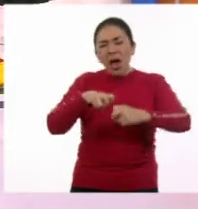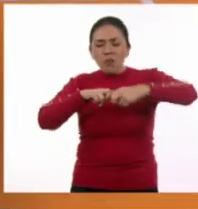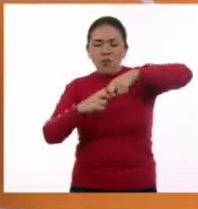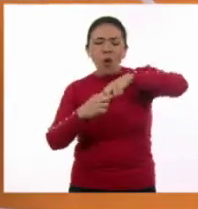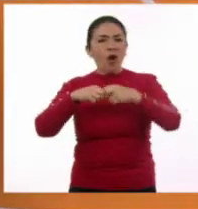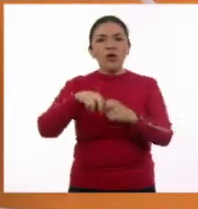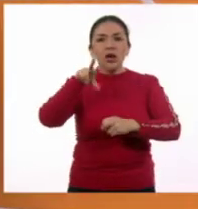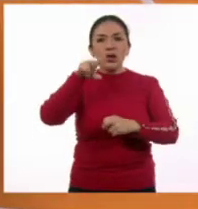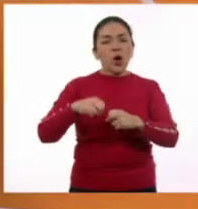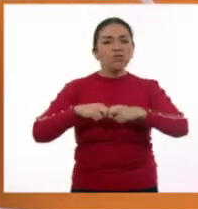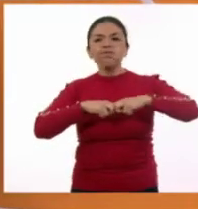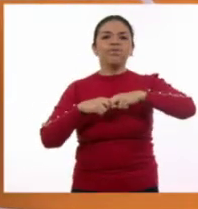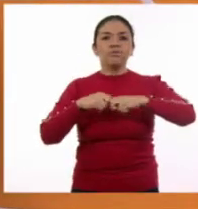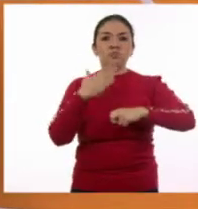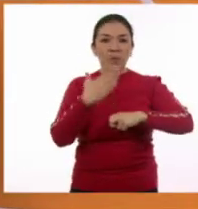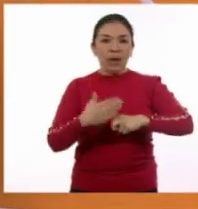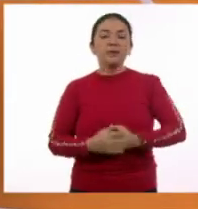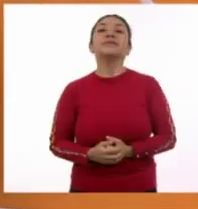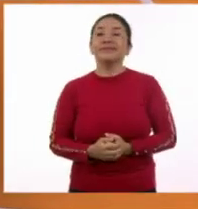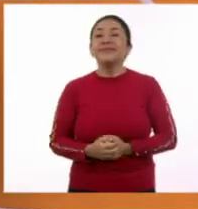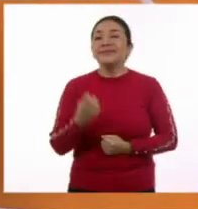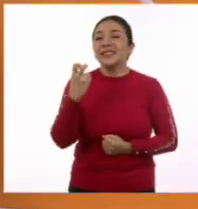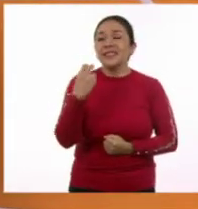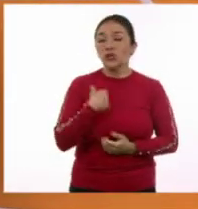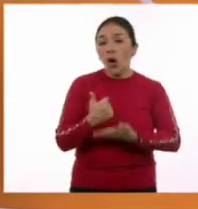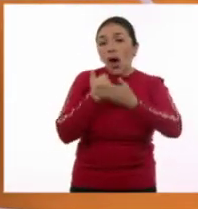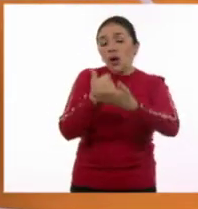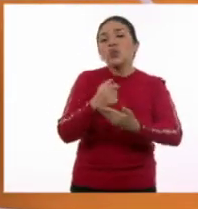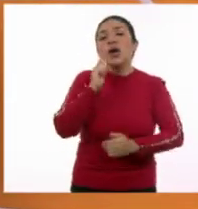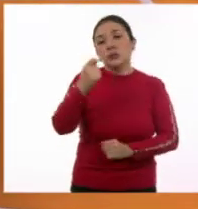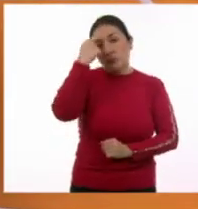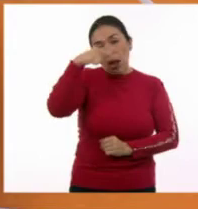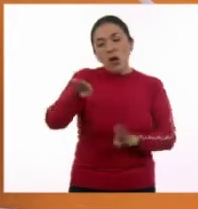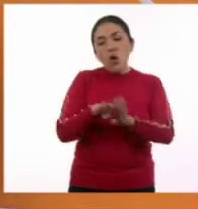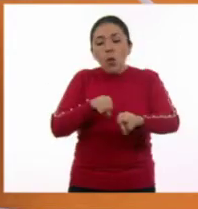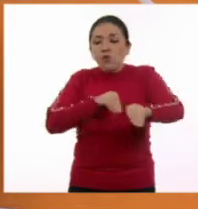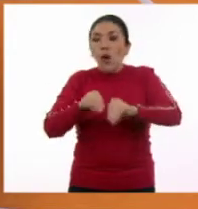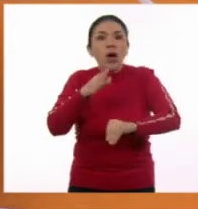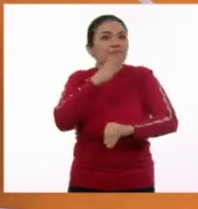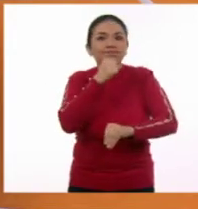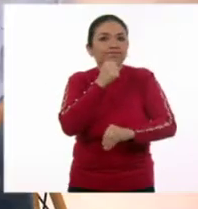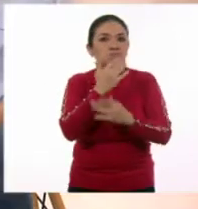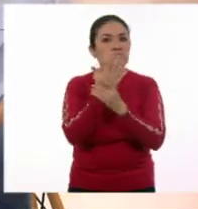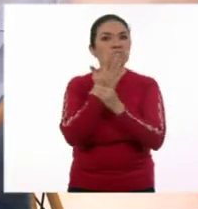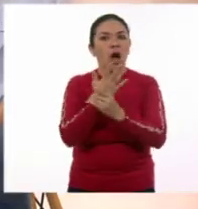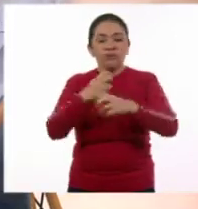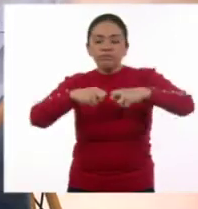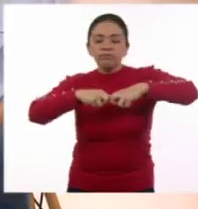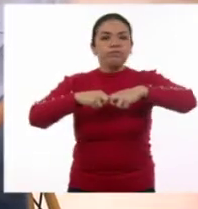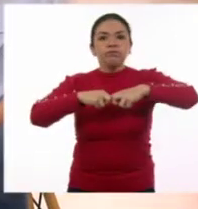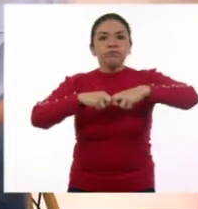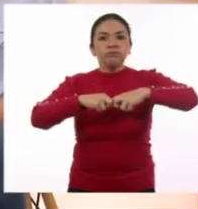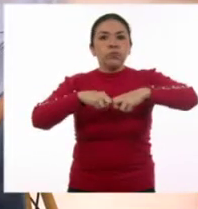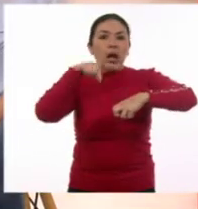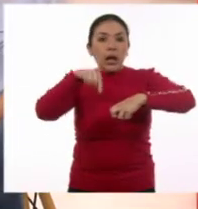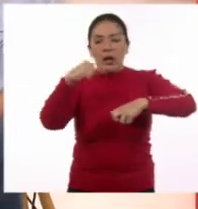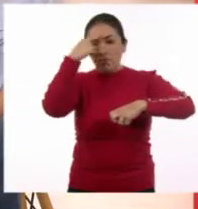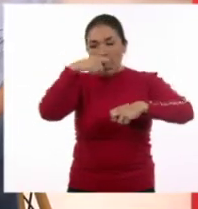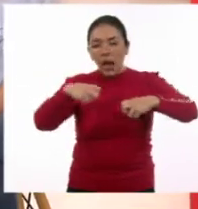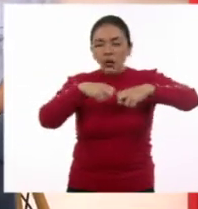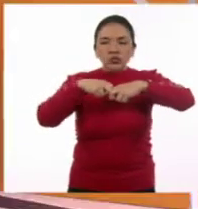y es lo que vamos a ayudar nosotros es a inmovilizar esa parte es el miembro afectado